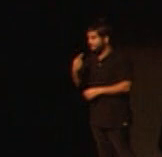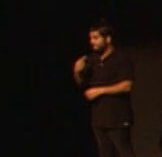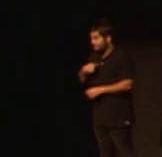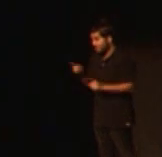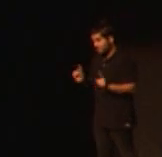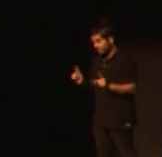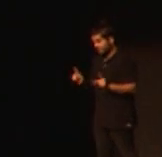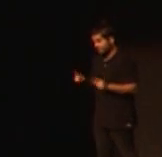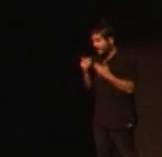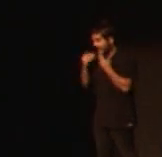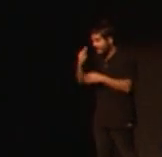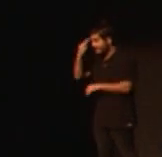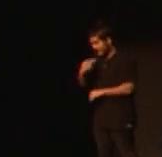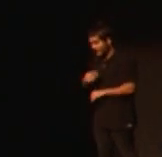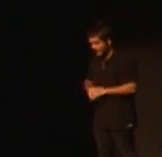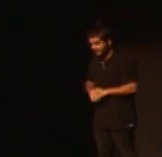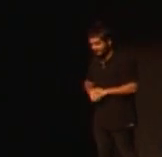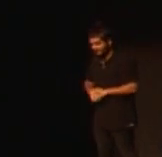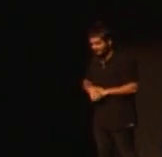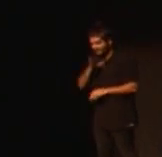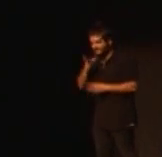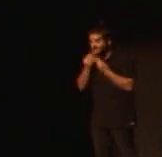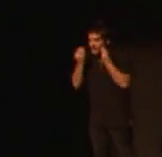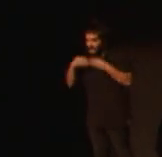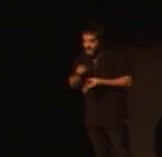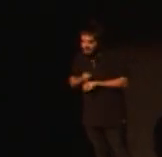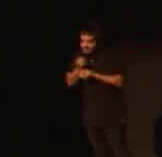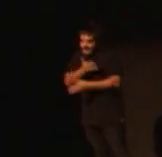ONCE. Esa es la historia que quería contaros.